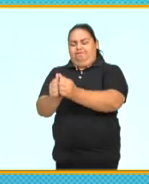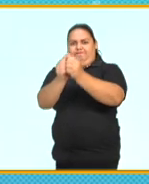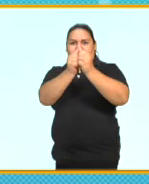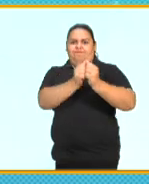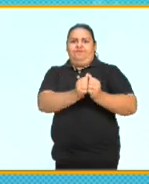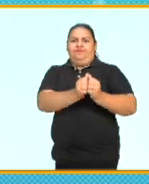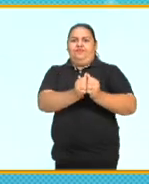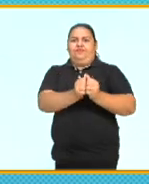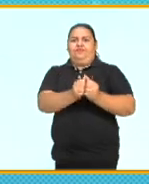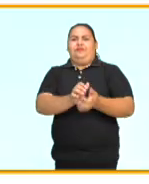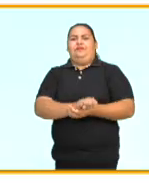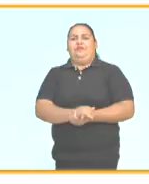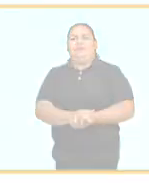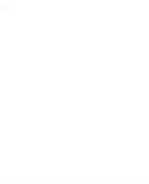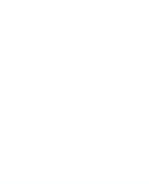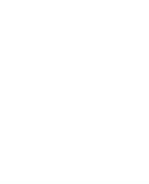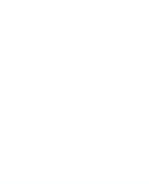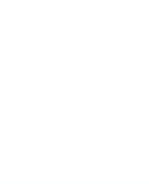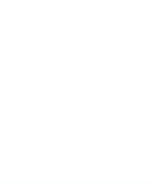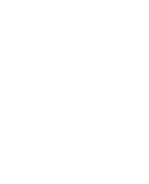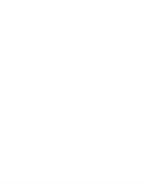¡Acompáñenos!